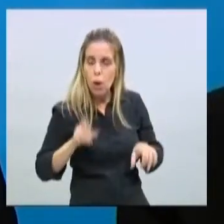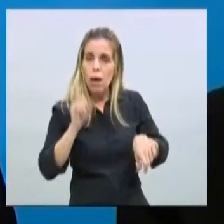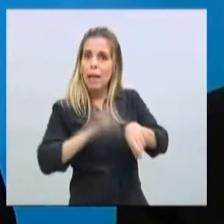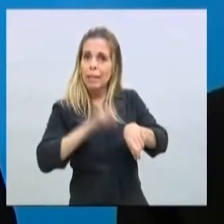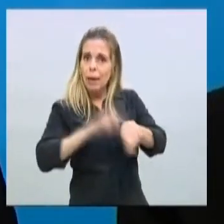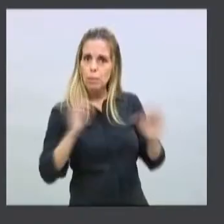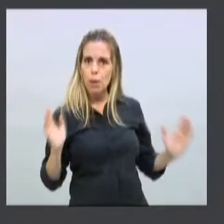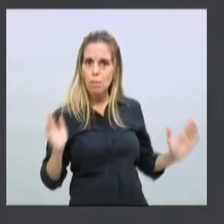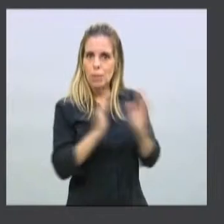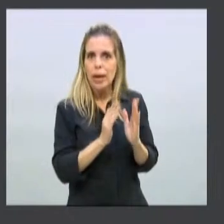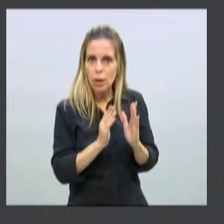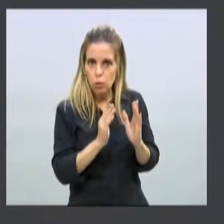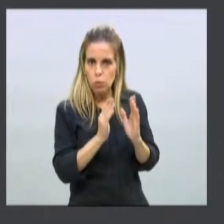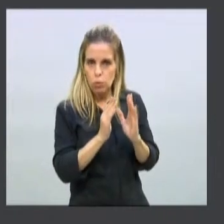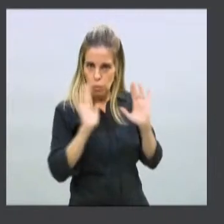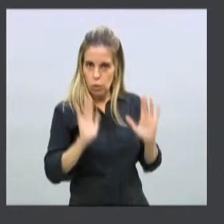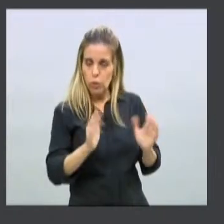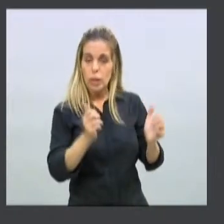proponemos